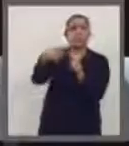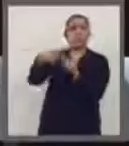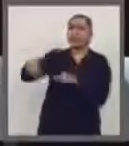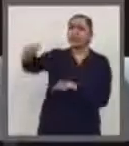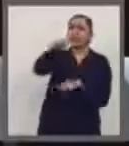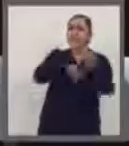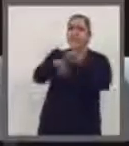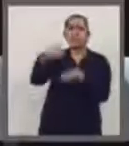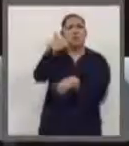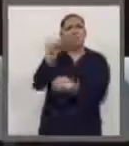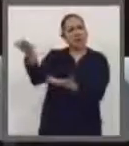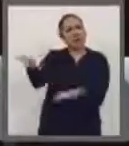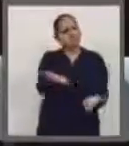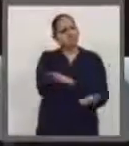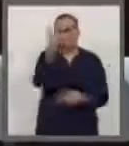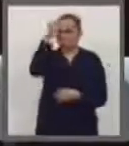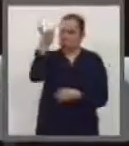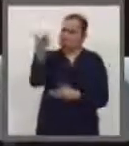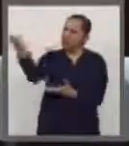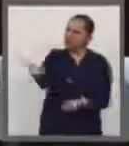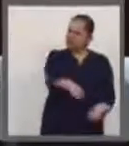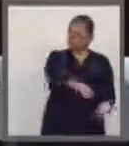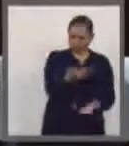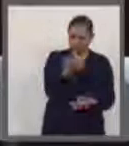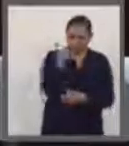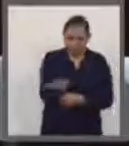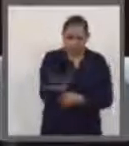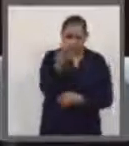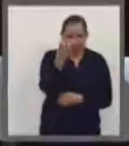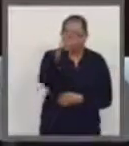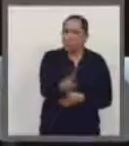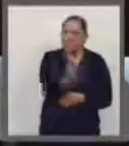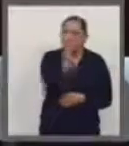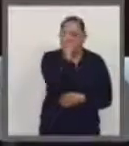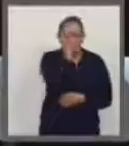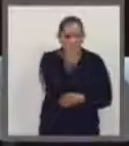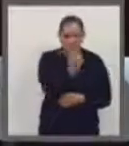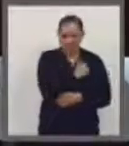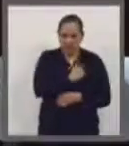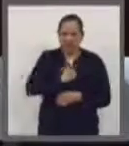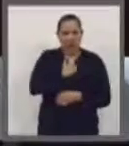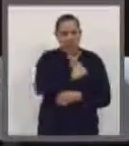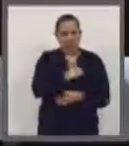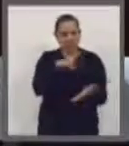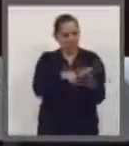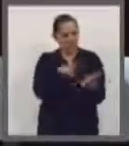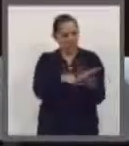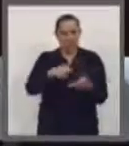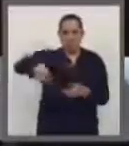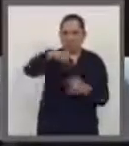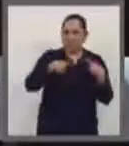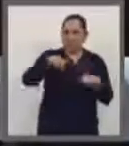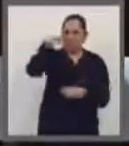nación es una vergüenza indigna como mexicanos por eso es que